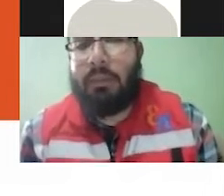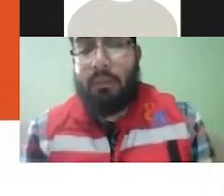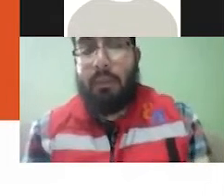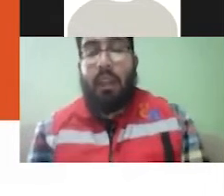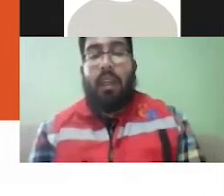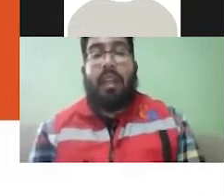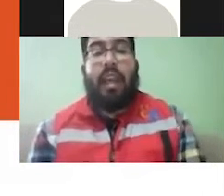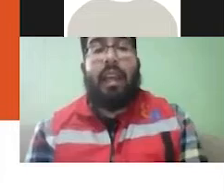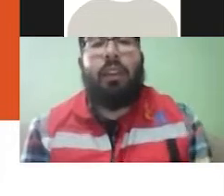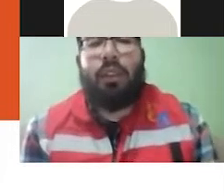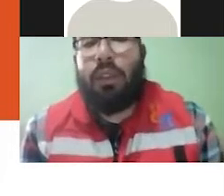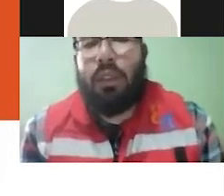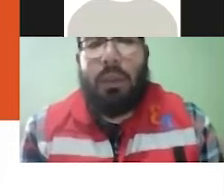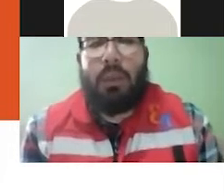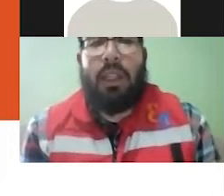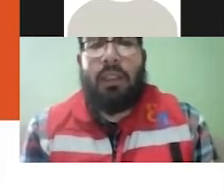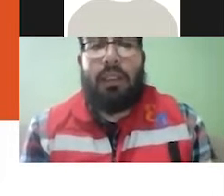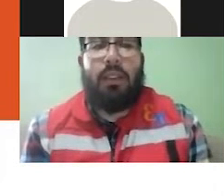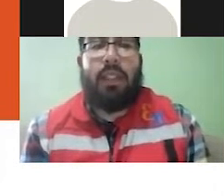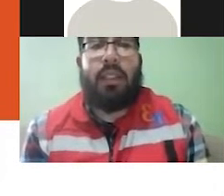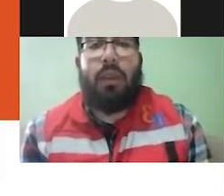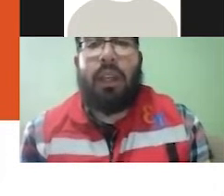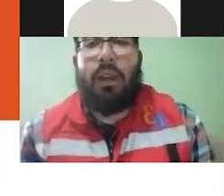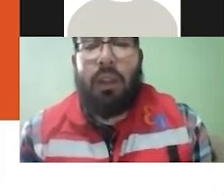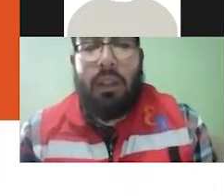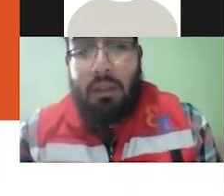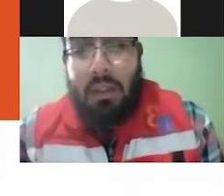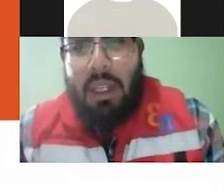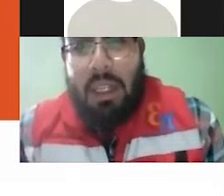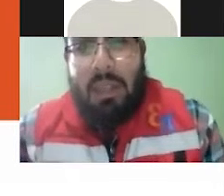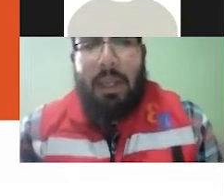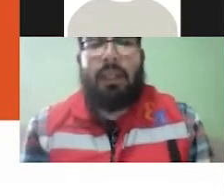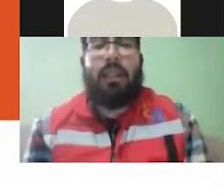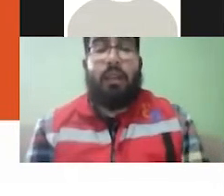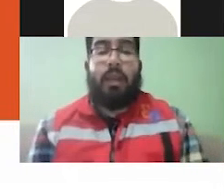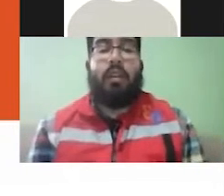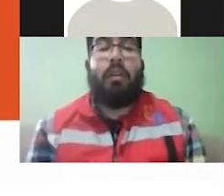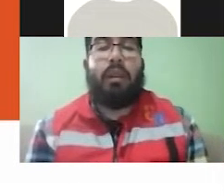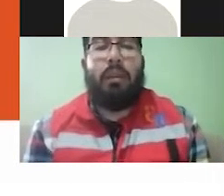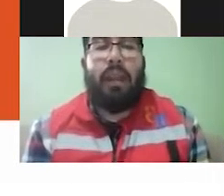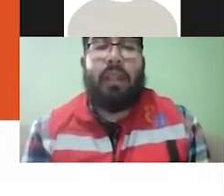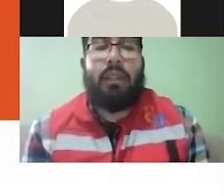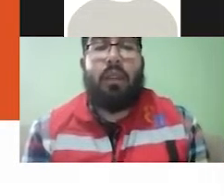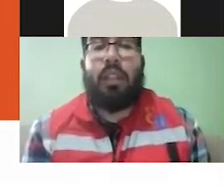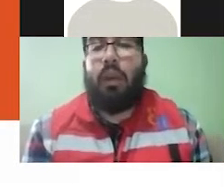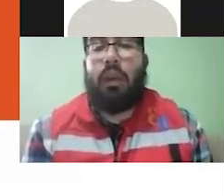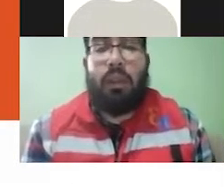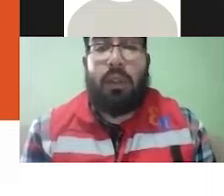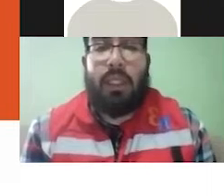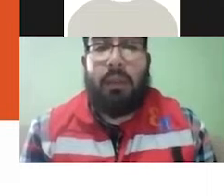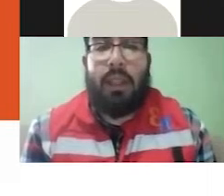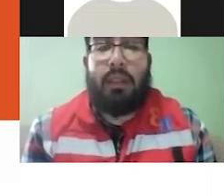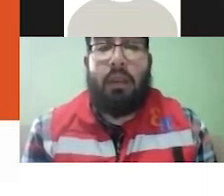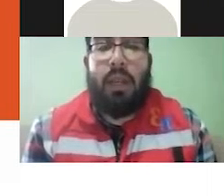atoren. Y ahí nosotros tomamos la decisión de hacer un recorrido y ver si lo más recomendable es continuar con